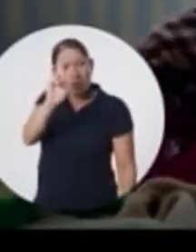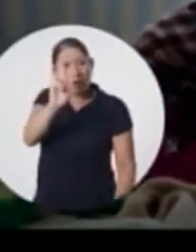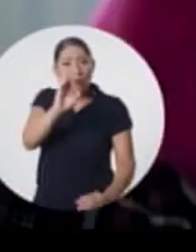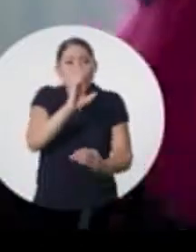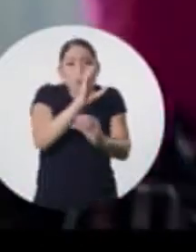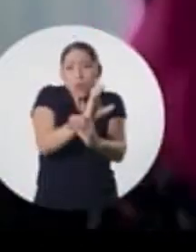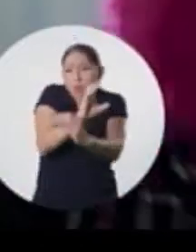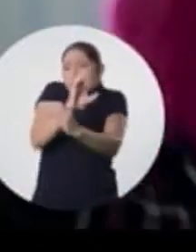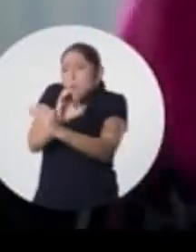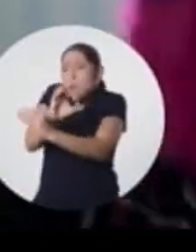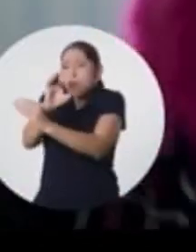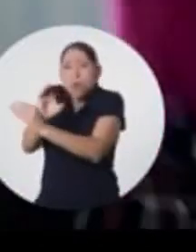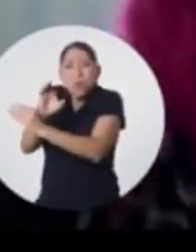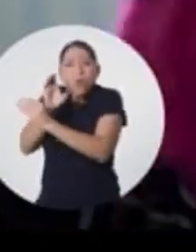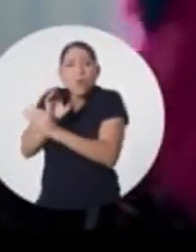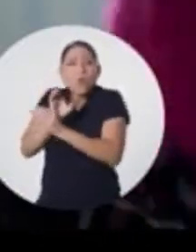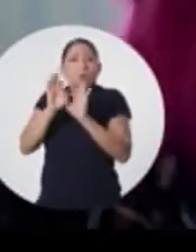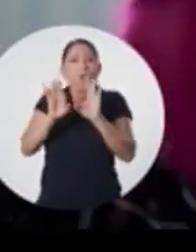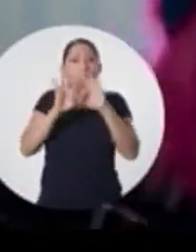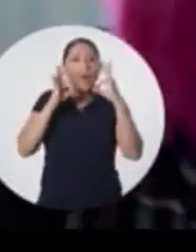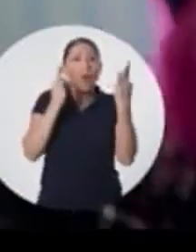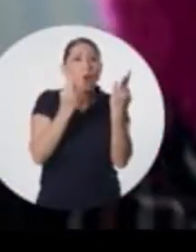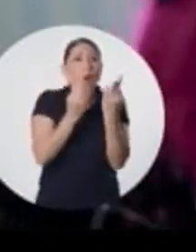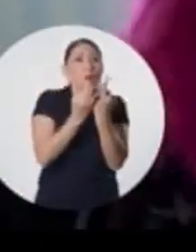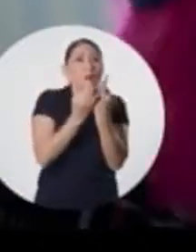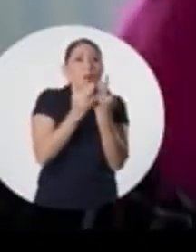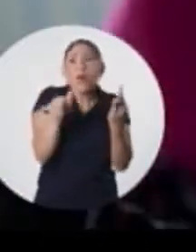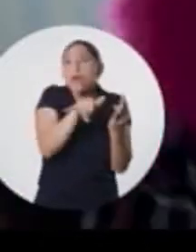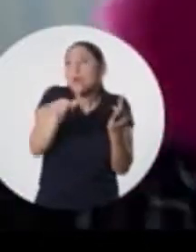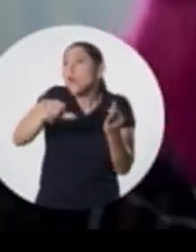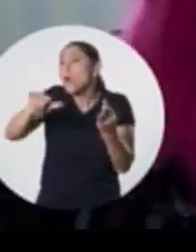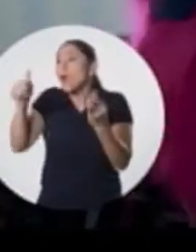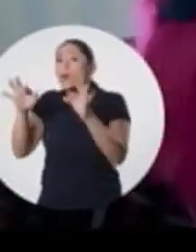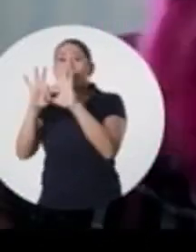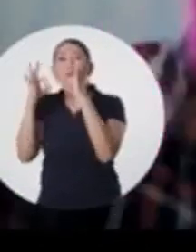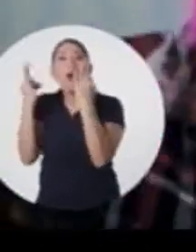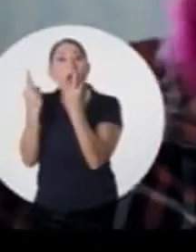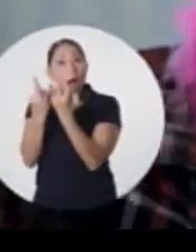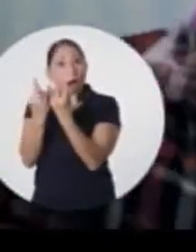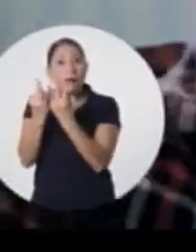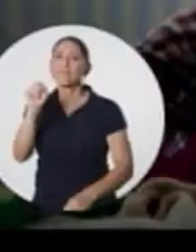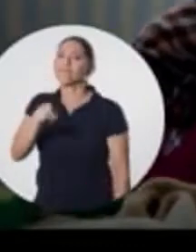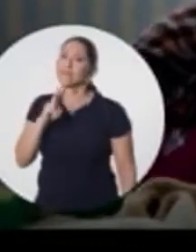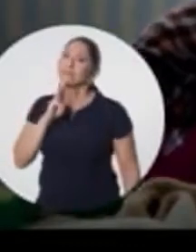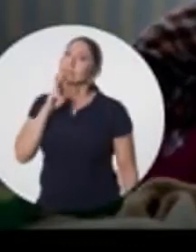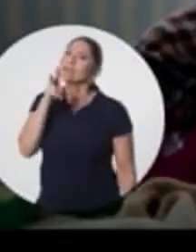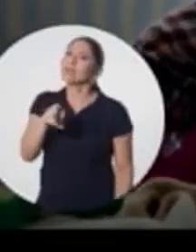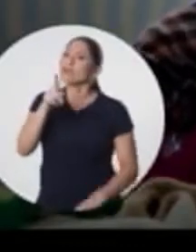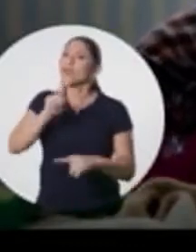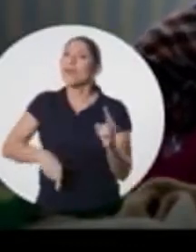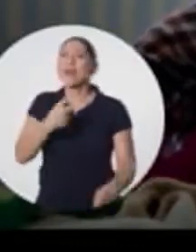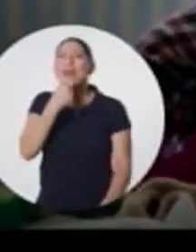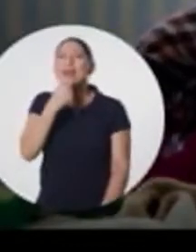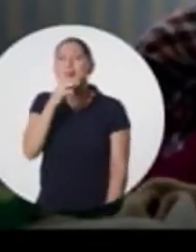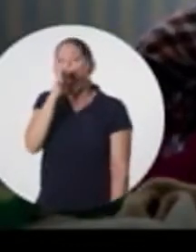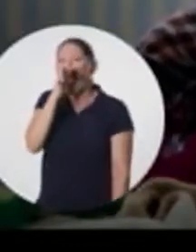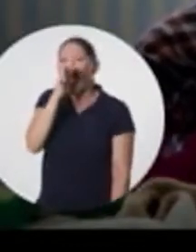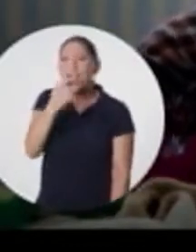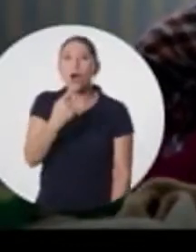respeto y cuidado a los miembros de nuestra familia y las otras familias también. Es cierto, no